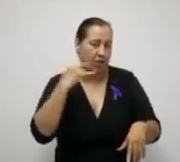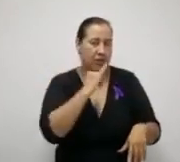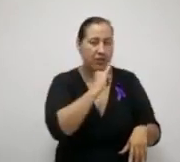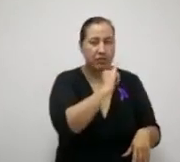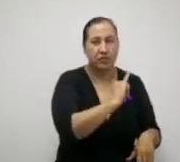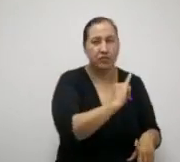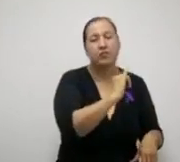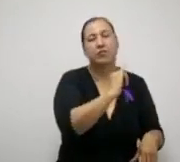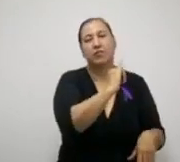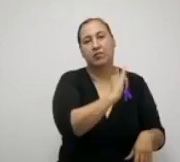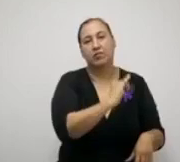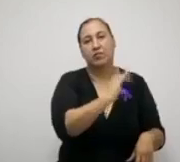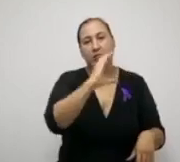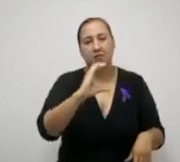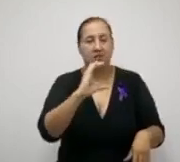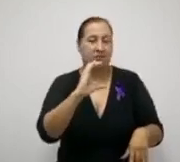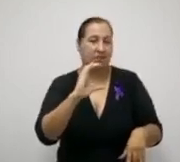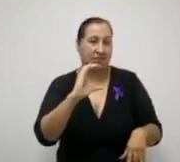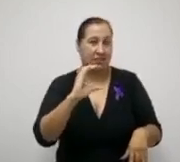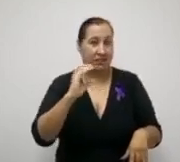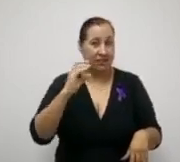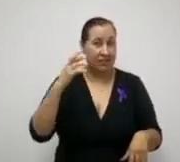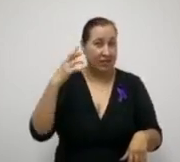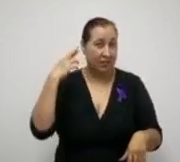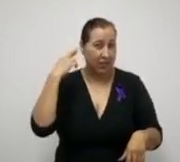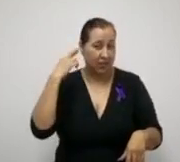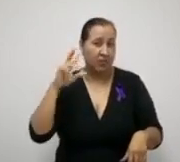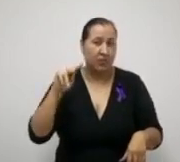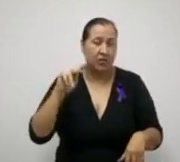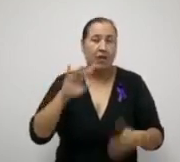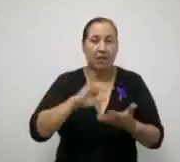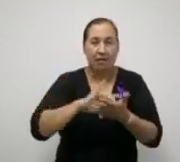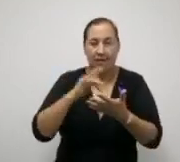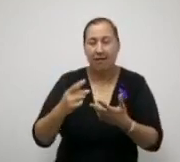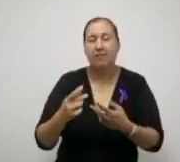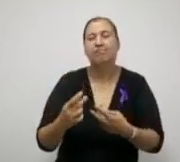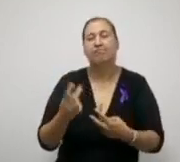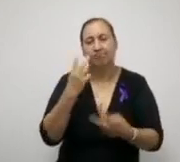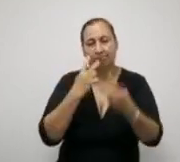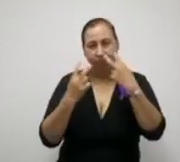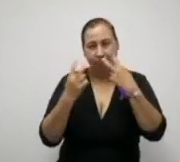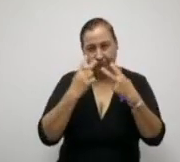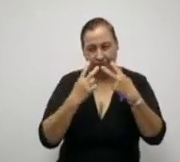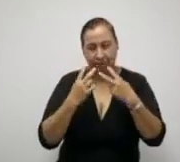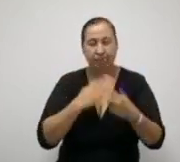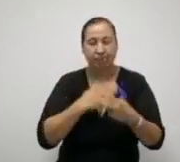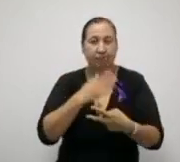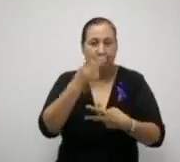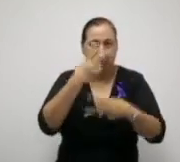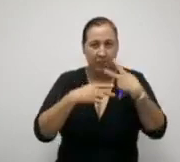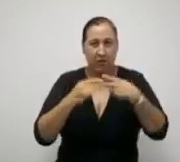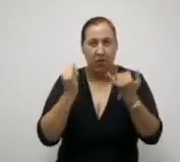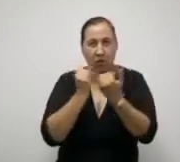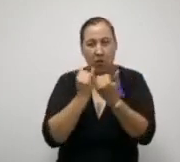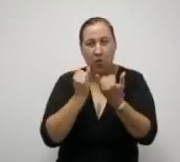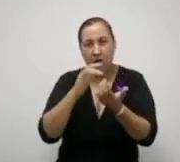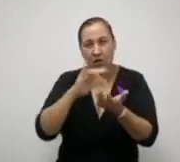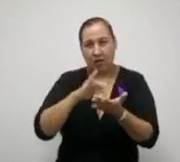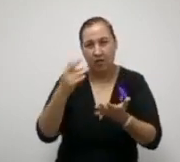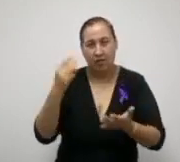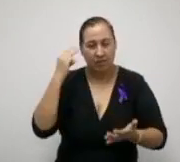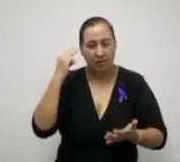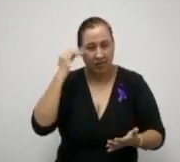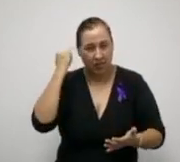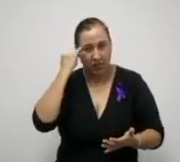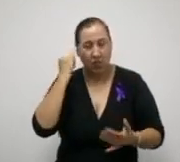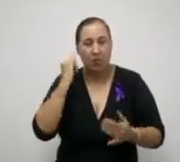la retransmisión del Instituto Colimense de Radio y Televisión, gracias y sean todos bienvenidos. De la misma manera, agradezco a la maestra